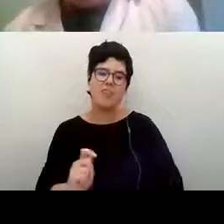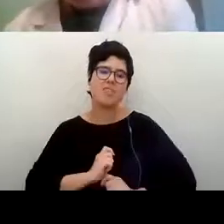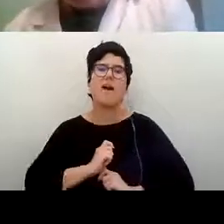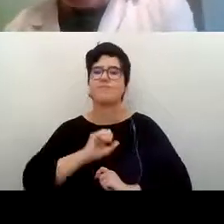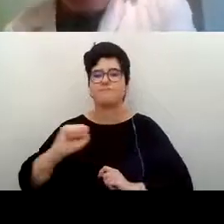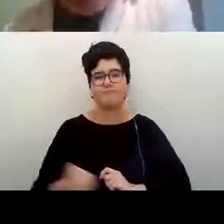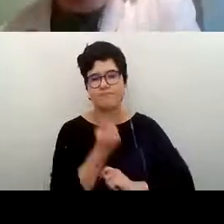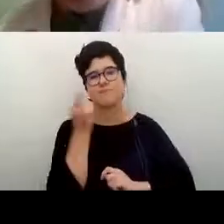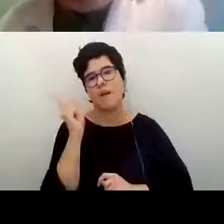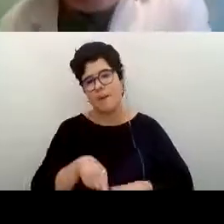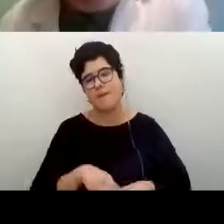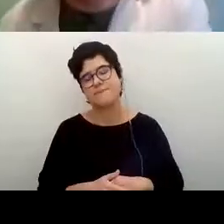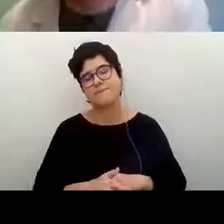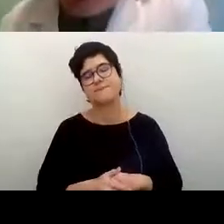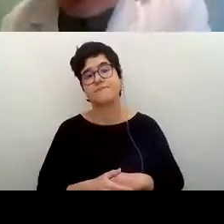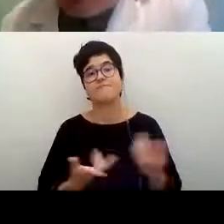Pero además de todo